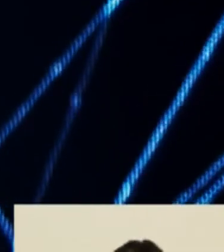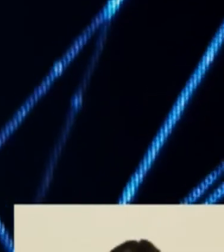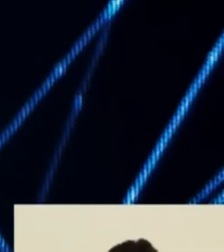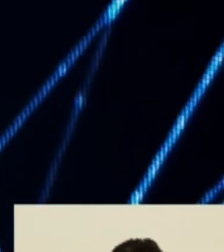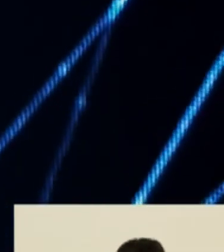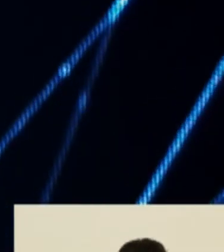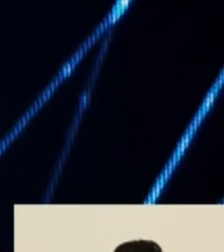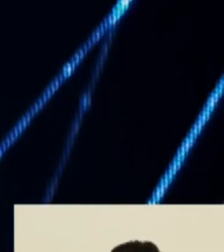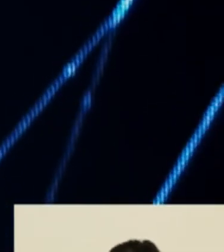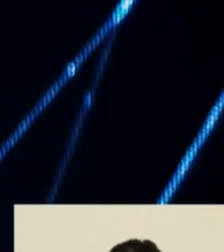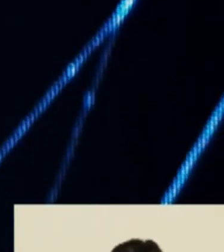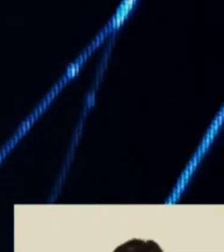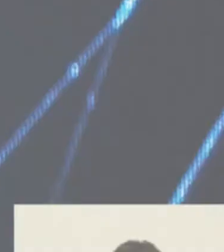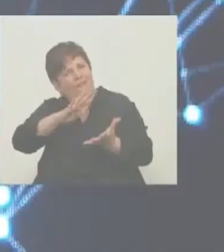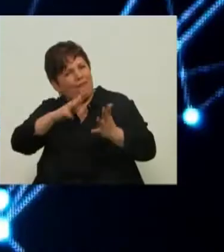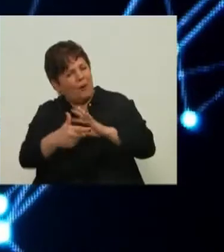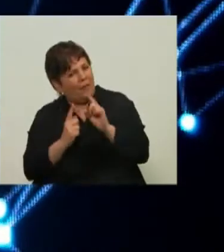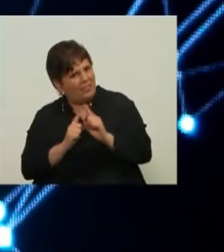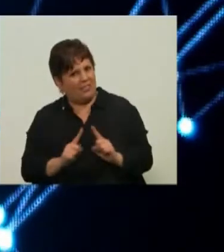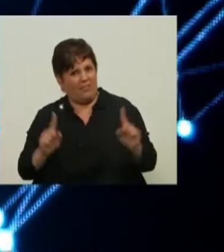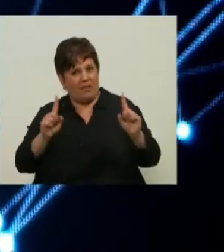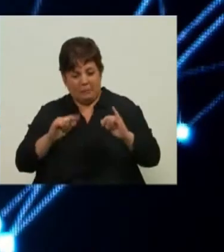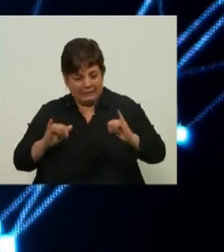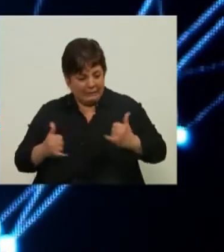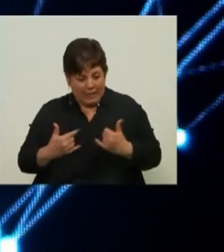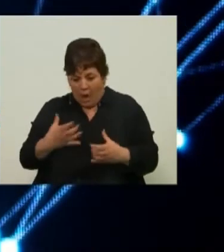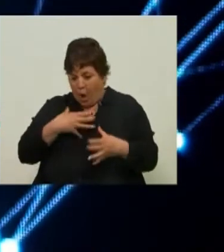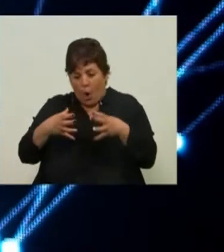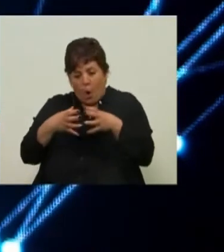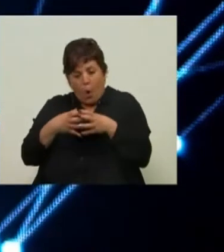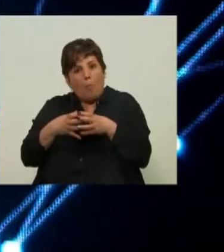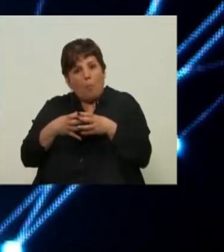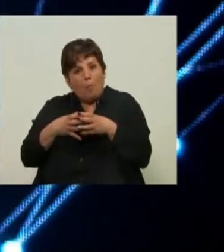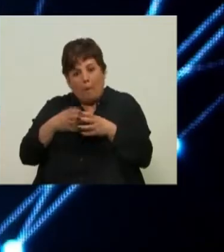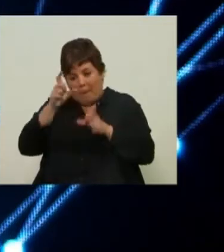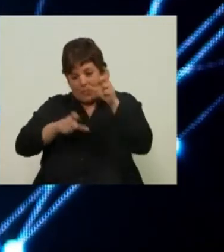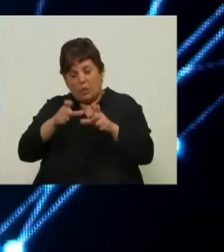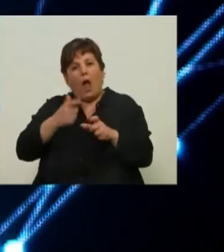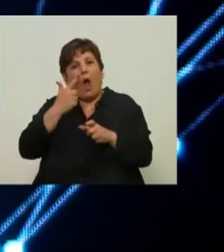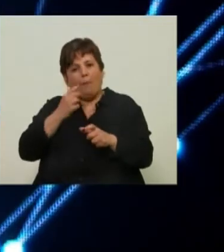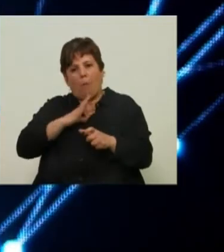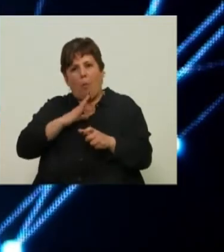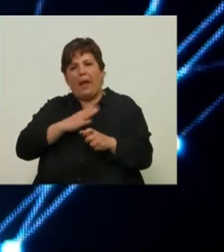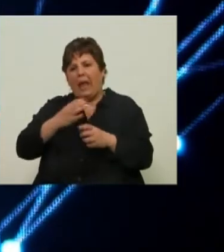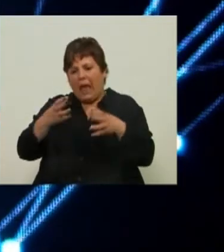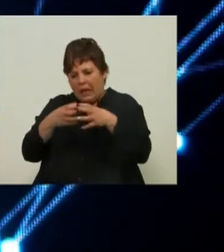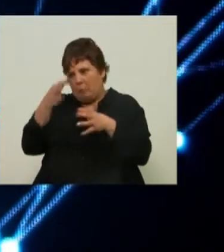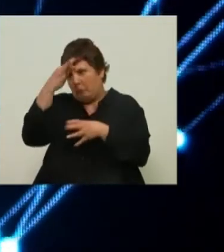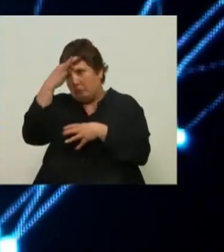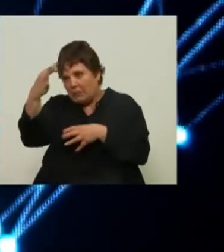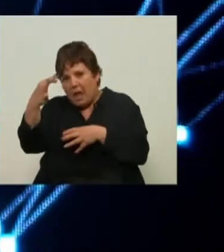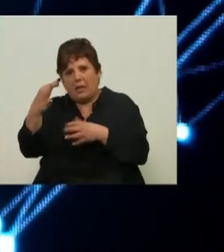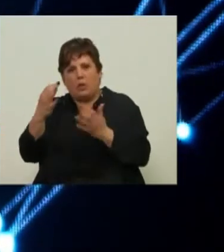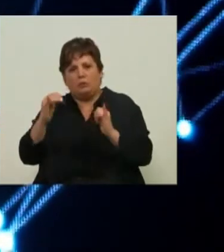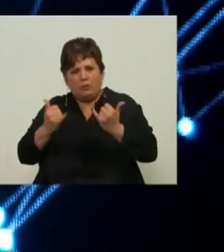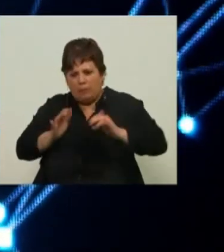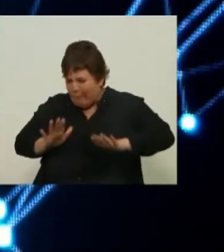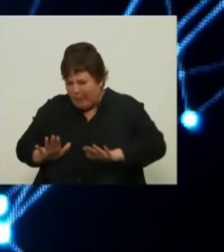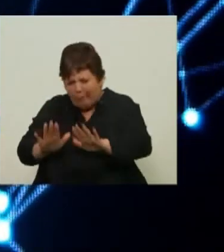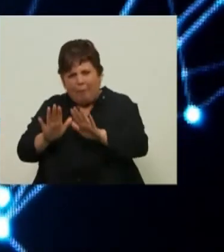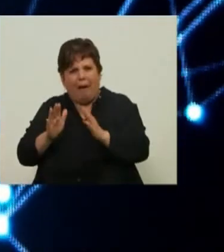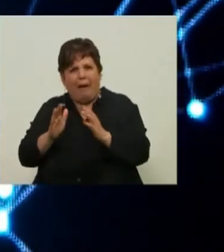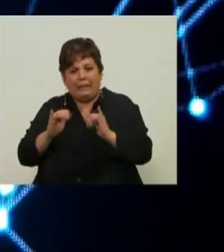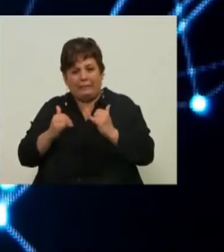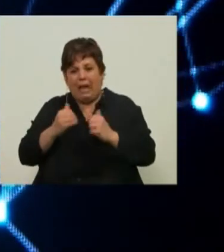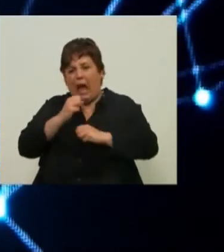necesita una alternancia. Formo parte de un grupo de hombres y mujeres, de equipos técnicos, que se ha preparado